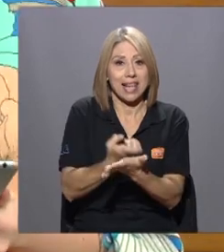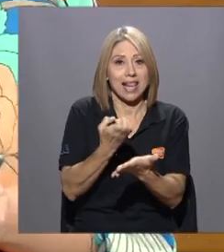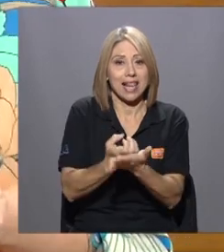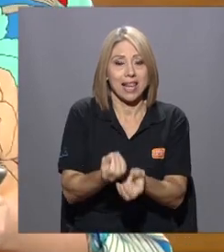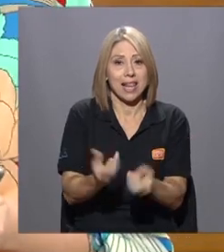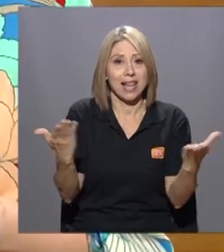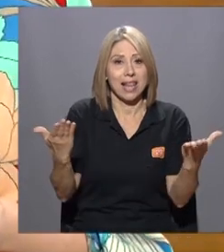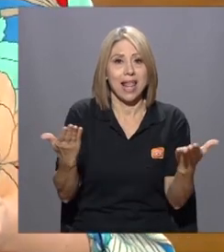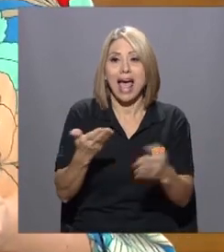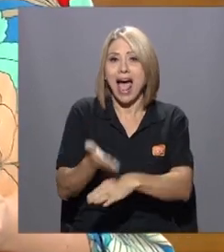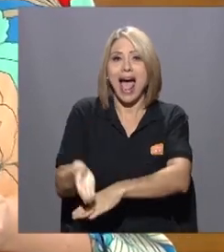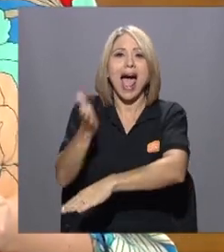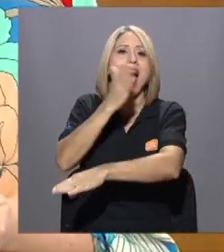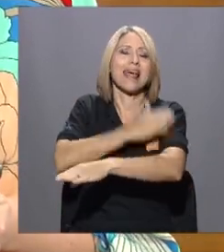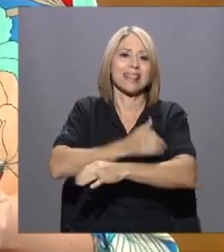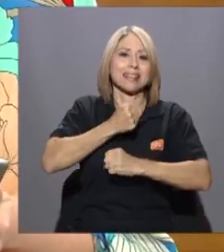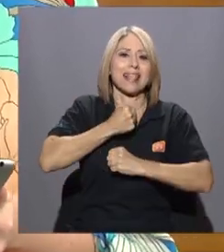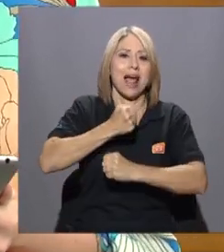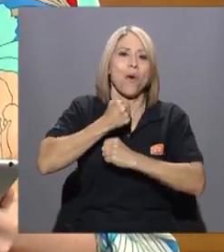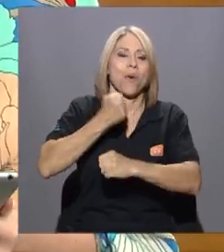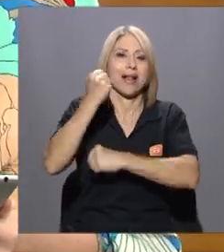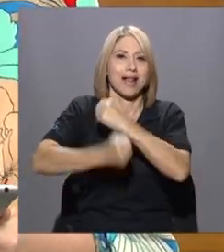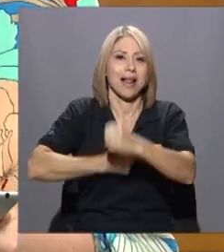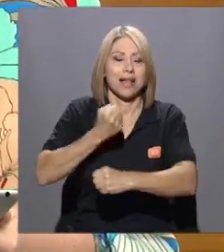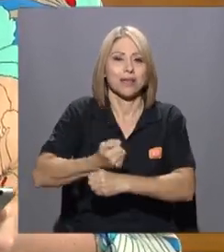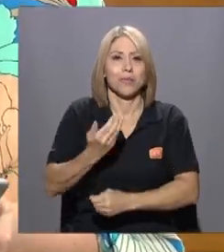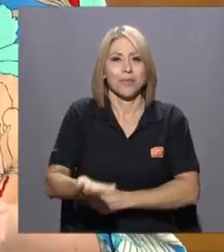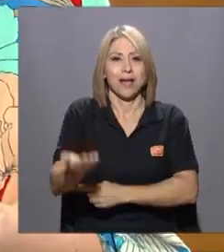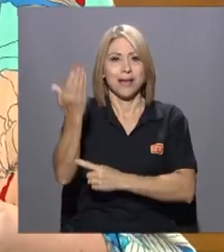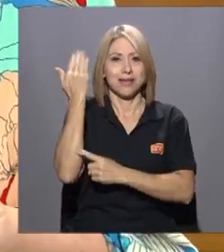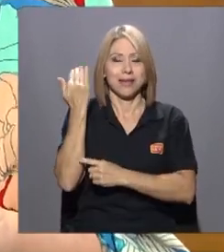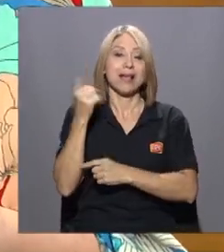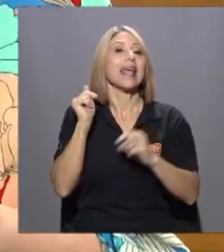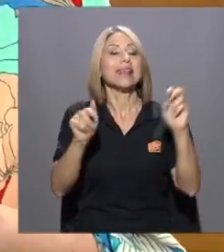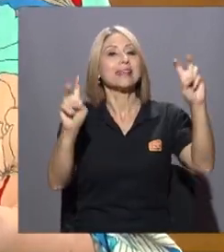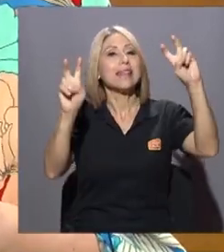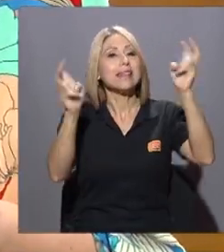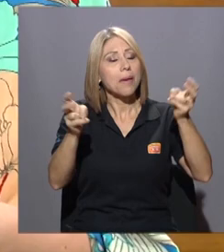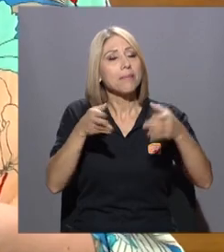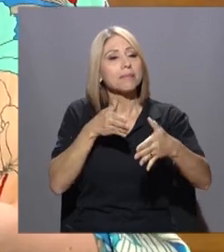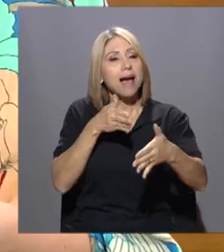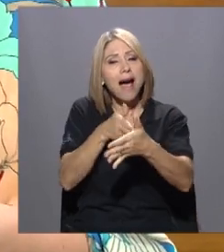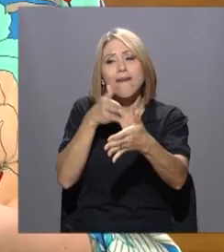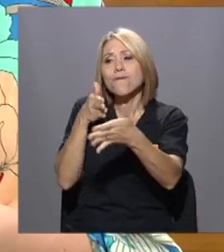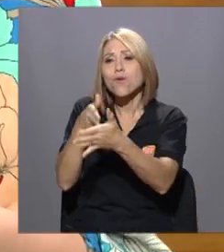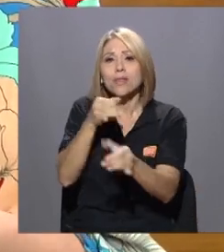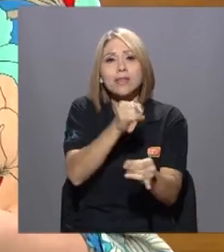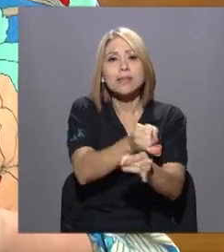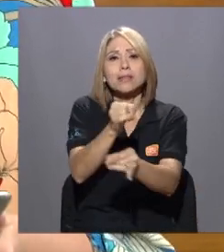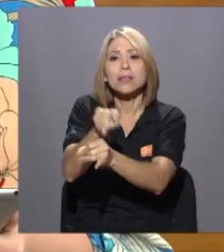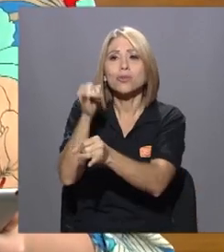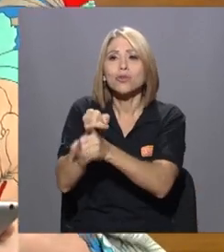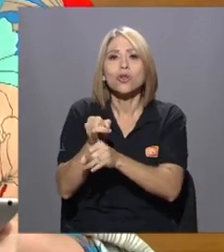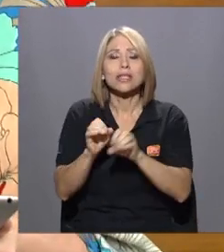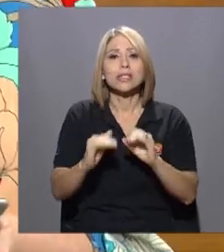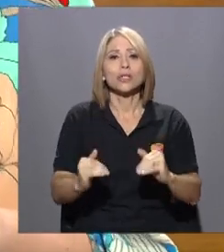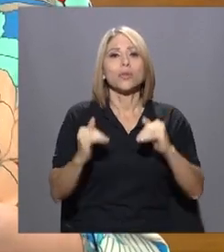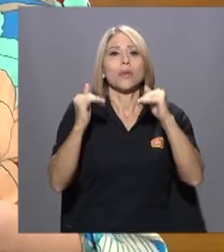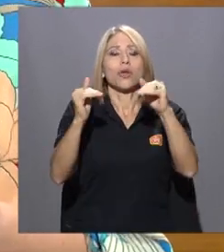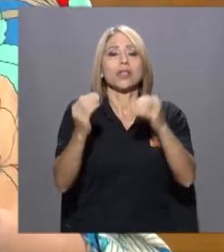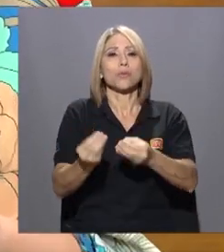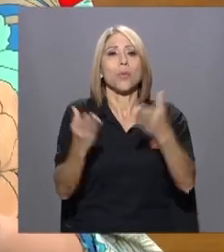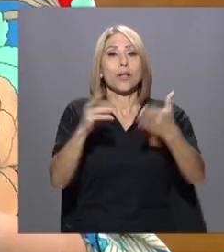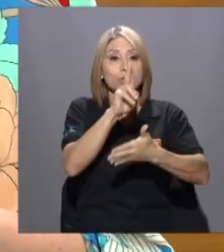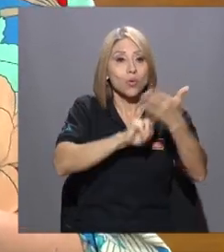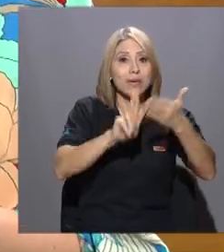todo lo que se dio con la huelga el año pasado. Es un tema que afecta profundamente a las instituciones superiores públicas de nuestro país, a la Universidad de Costa Rica,